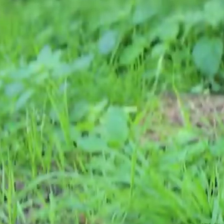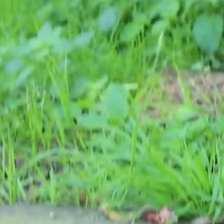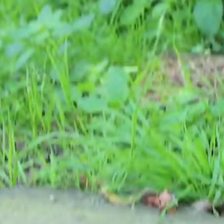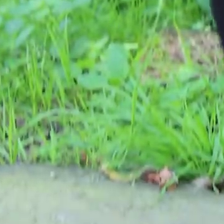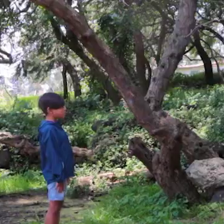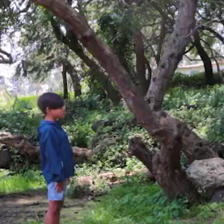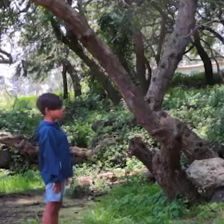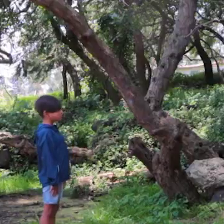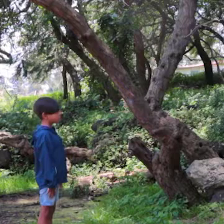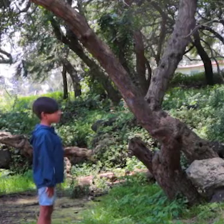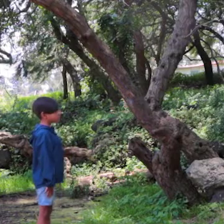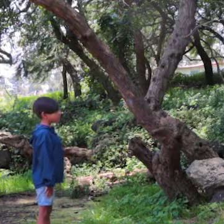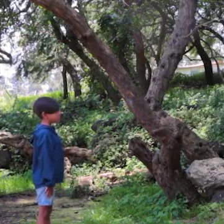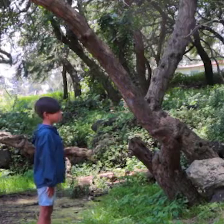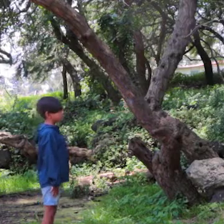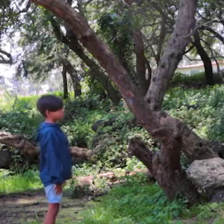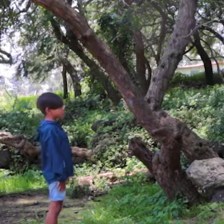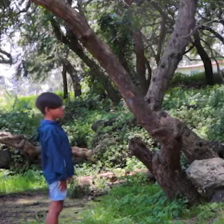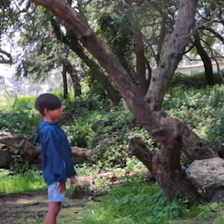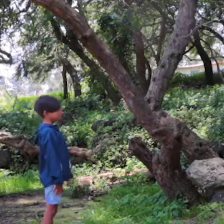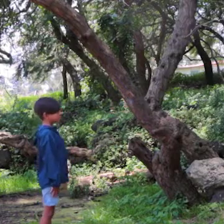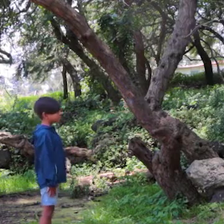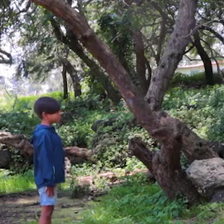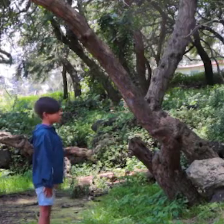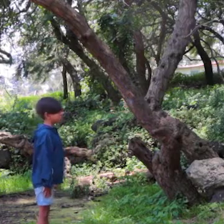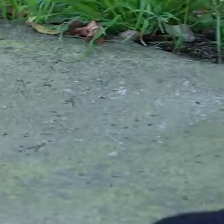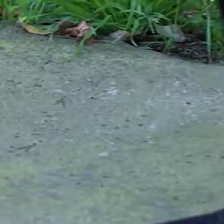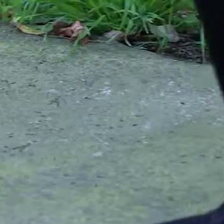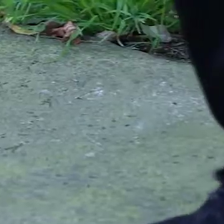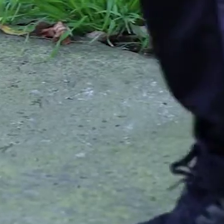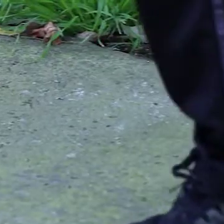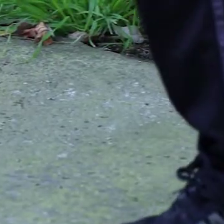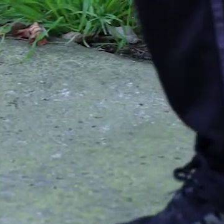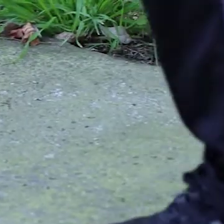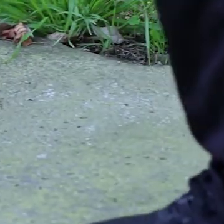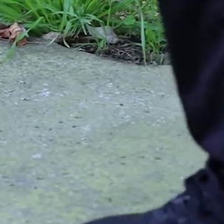hecho, exactamente. Ese es, muy bien.